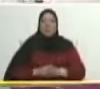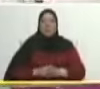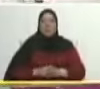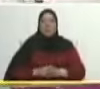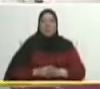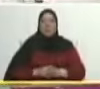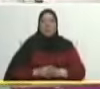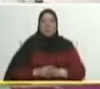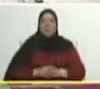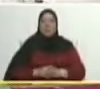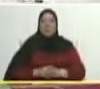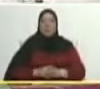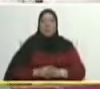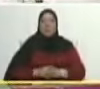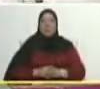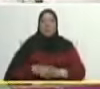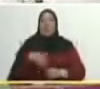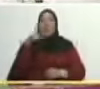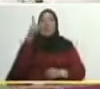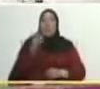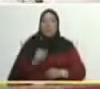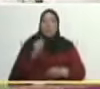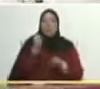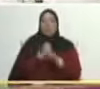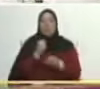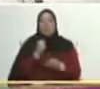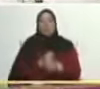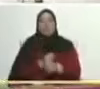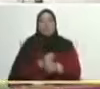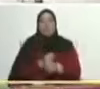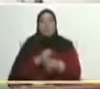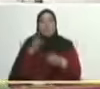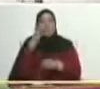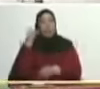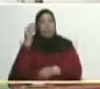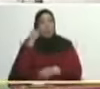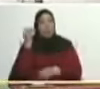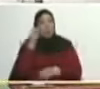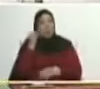Muchísimo con poco. In,